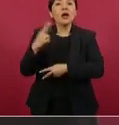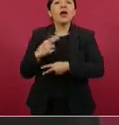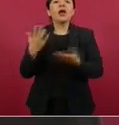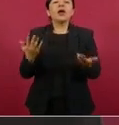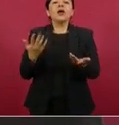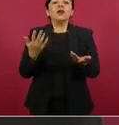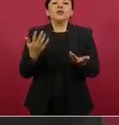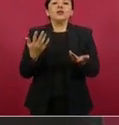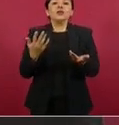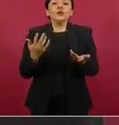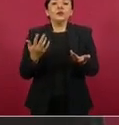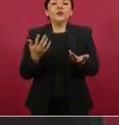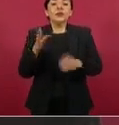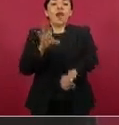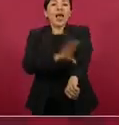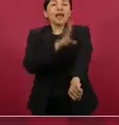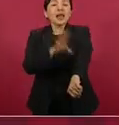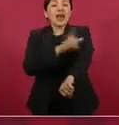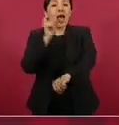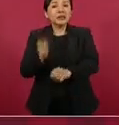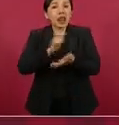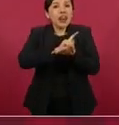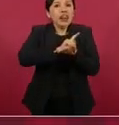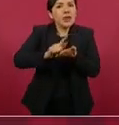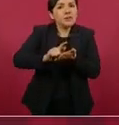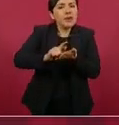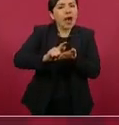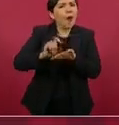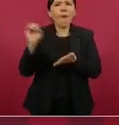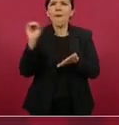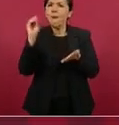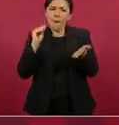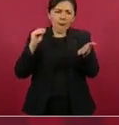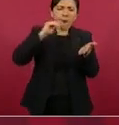de energía limpia.